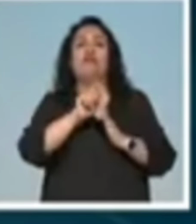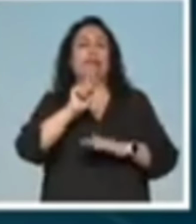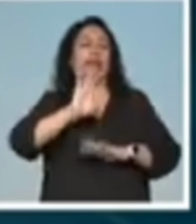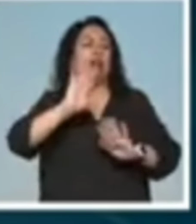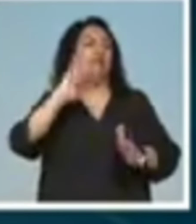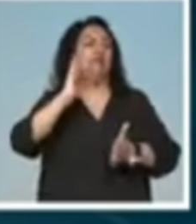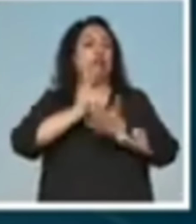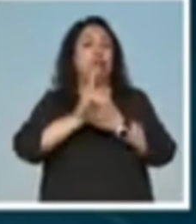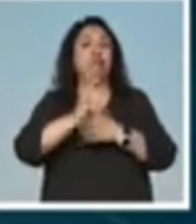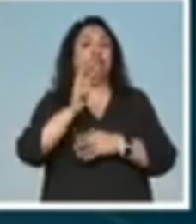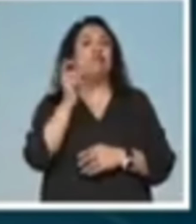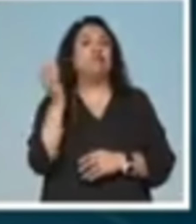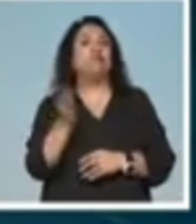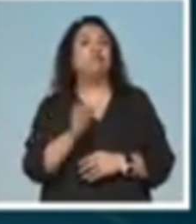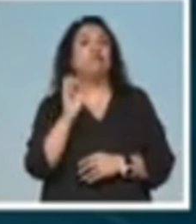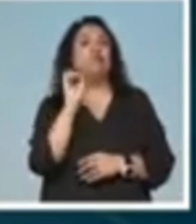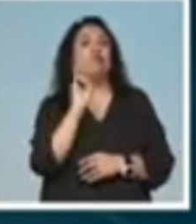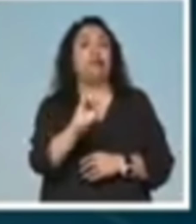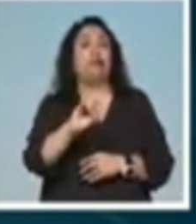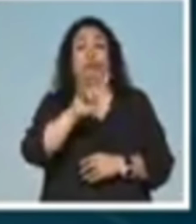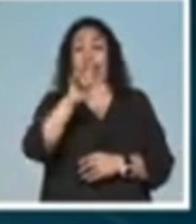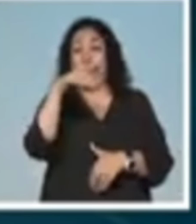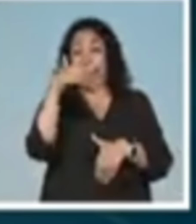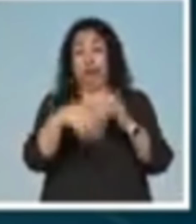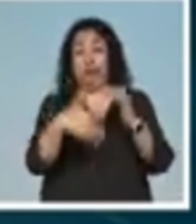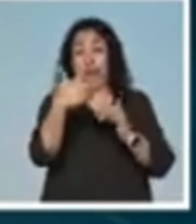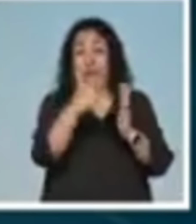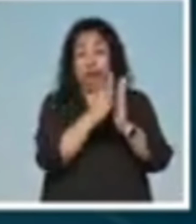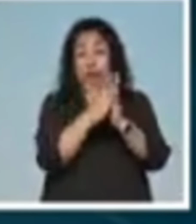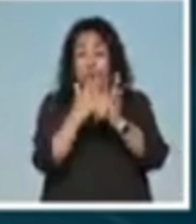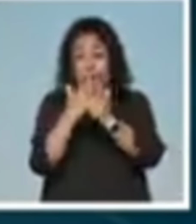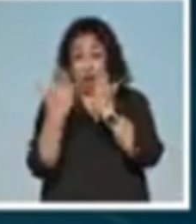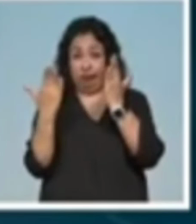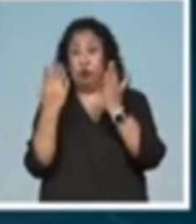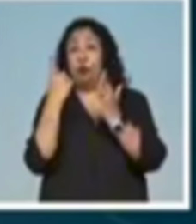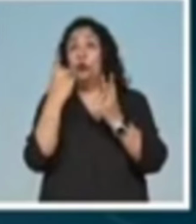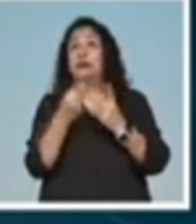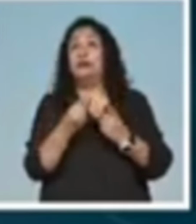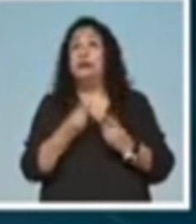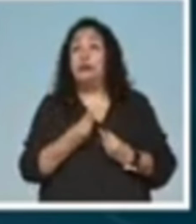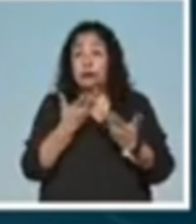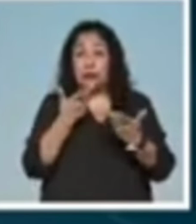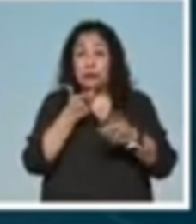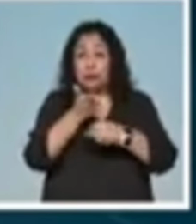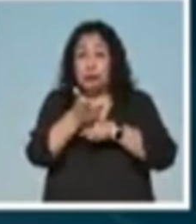lo cumplió. Después de concluir 8 novelas y una obra poética llena de